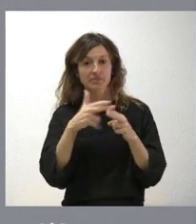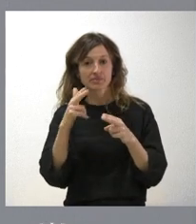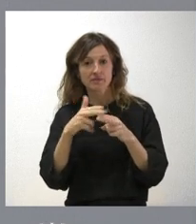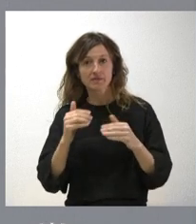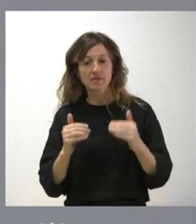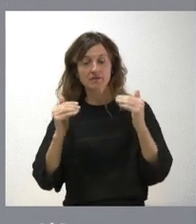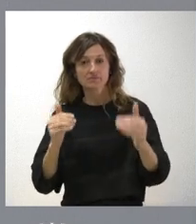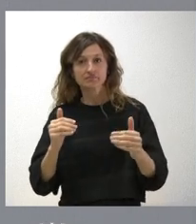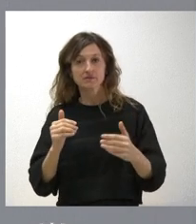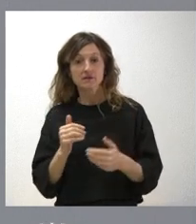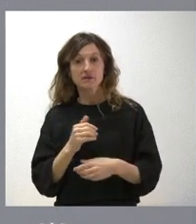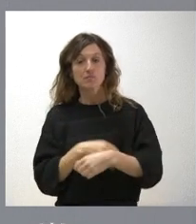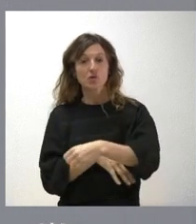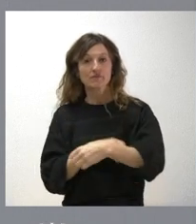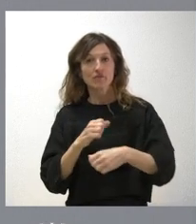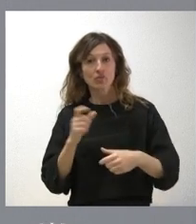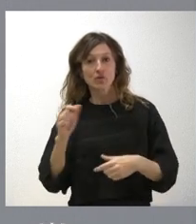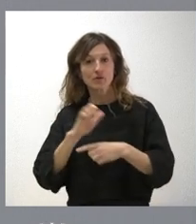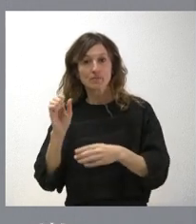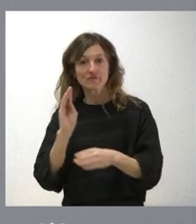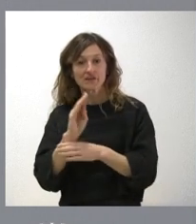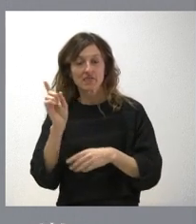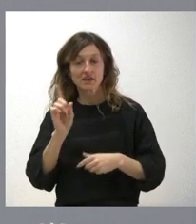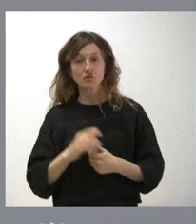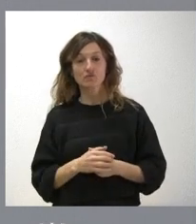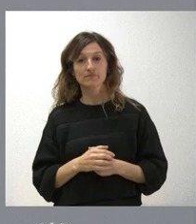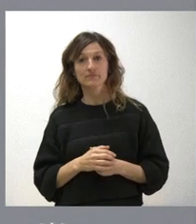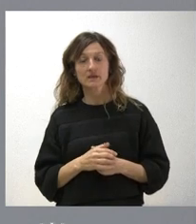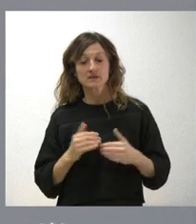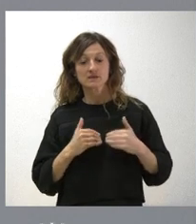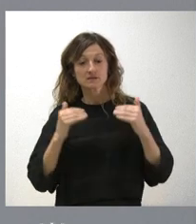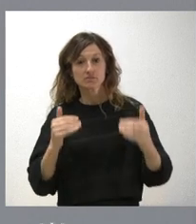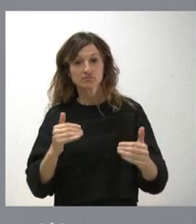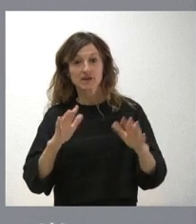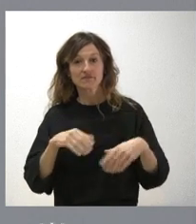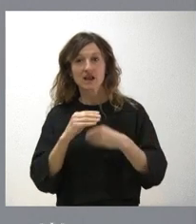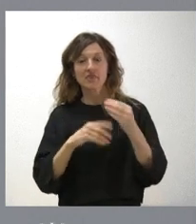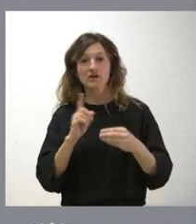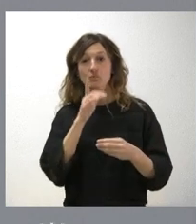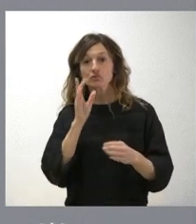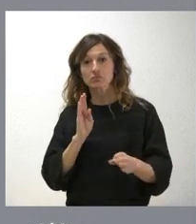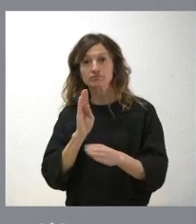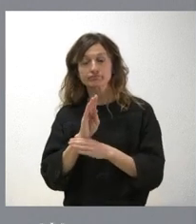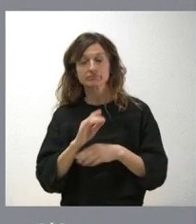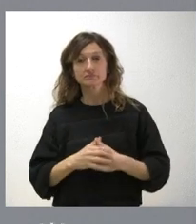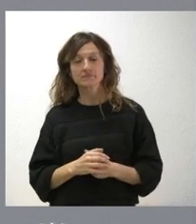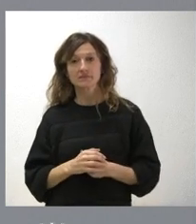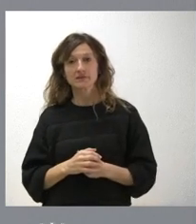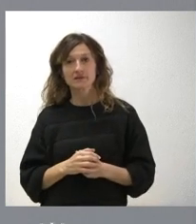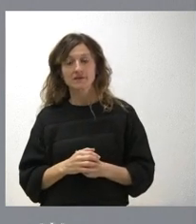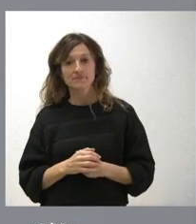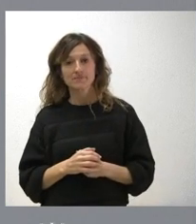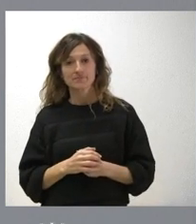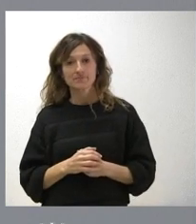no eran financiadas por fondos europeos y que de no extenderse no podrían hacerse Y esto es lo que hacemos porque hubiéramos agotado el periodo de vigencia del mismo